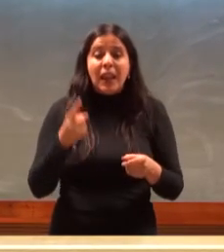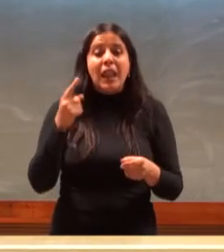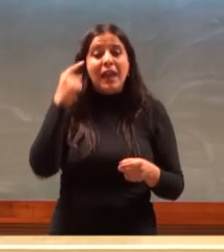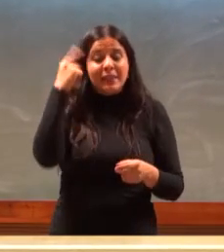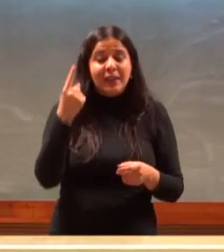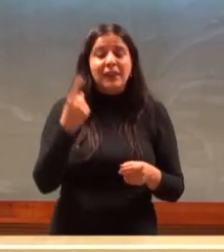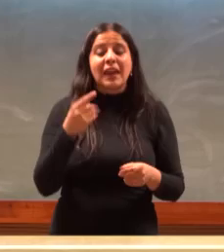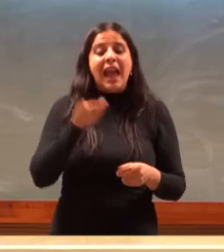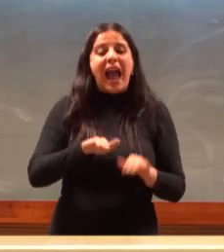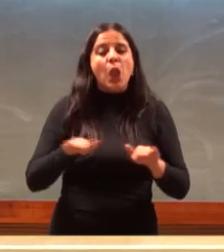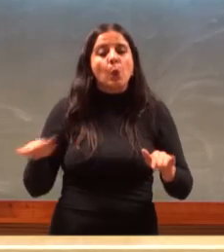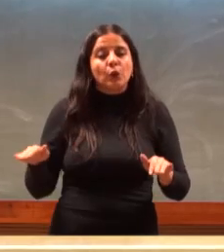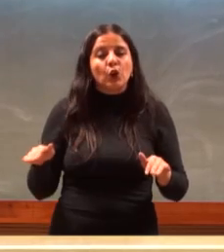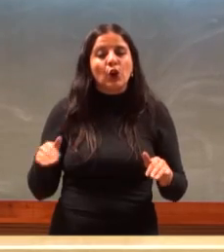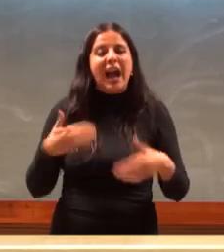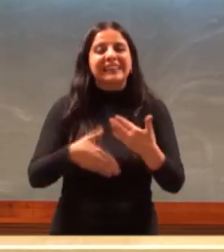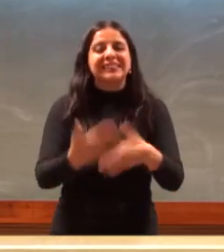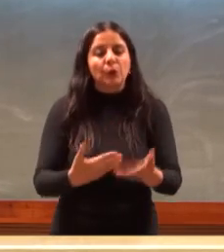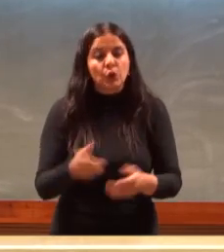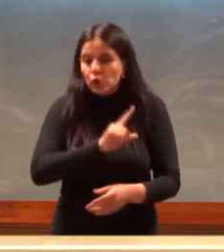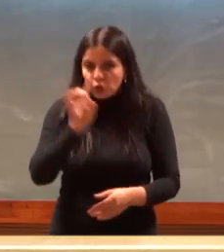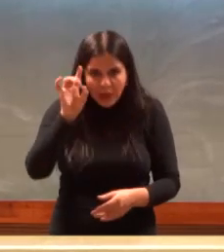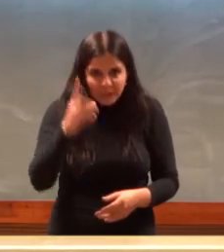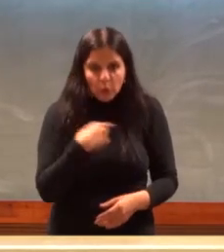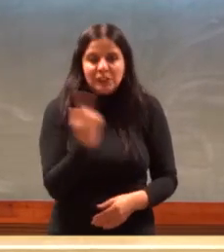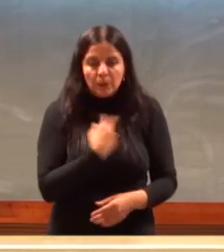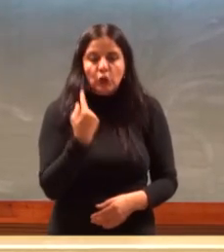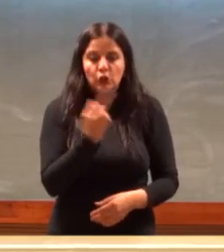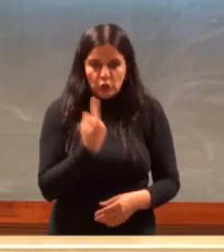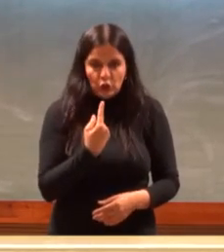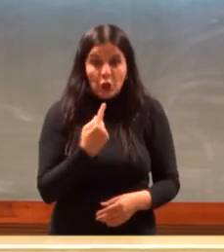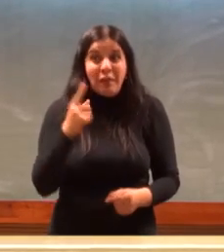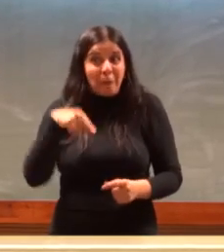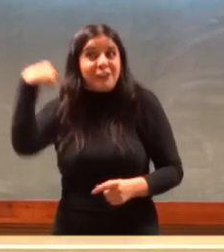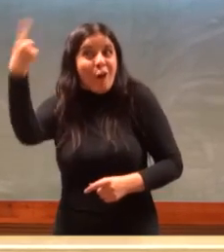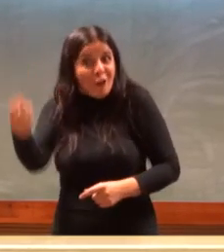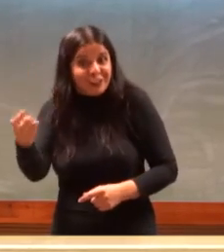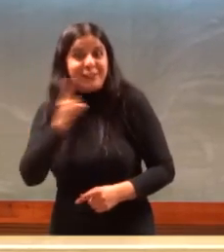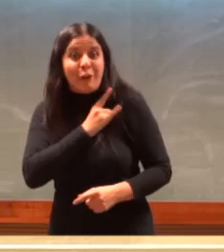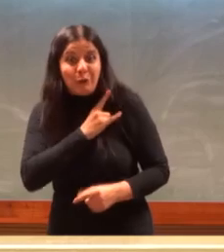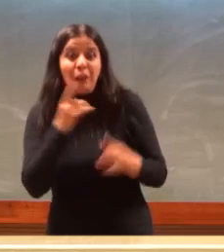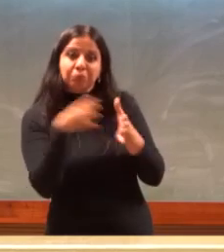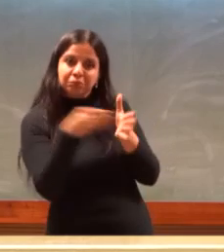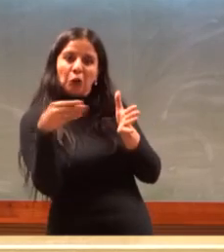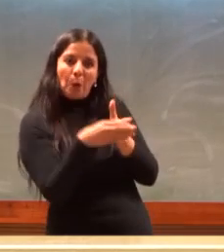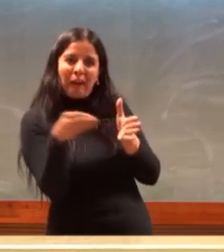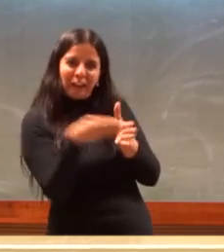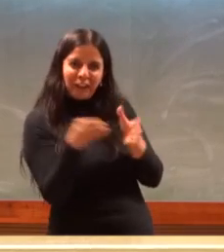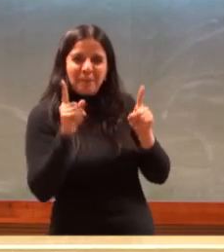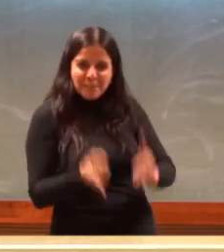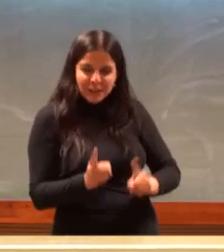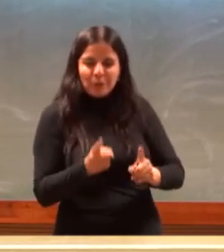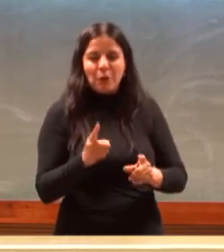educación superior y no Solo lo hicimos nosotros sino que de nuestra respuesta otras facultades tomaron el modelo para